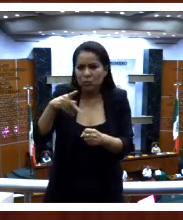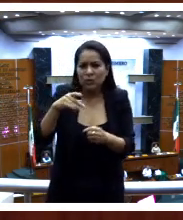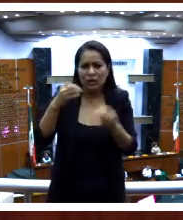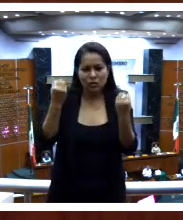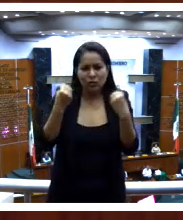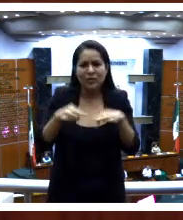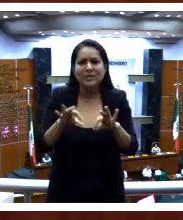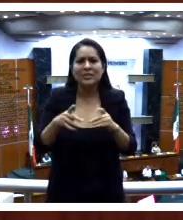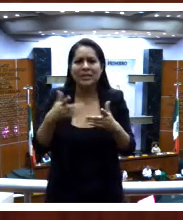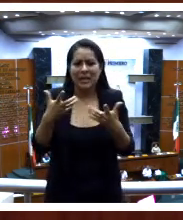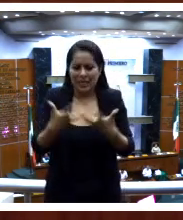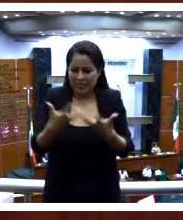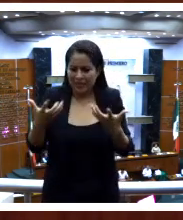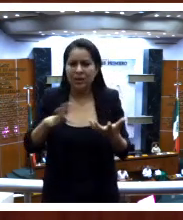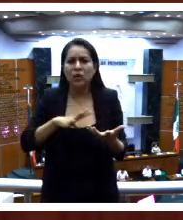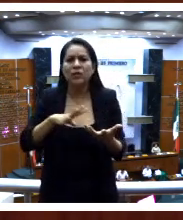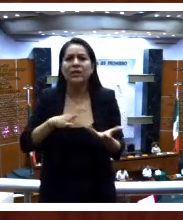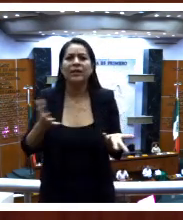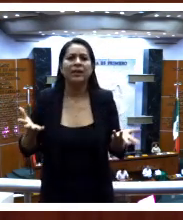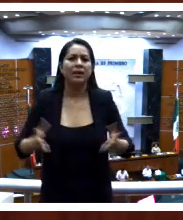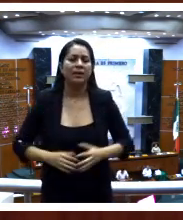oficinas, tienen su terreno.